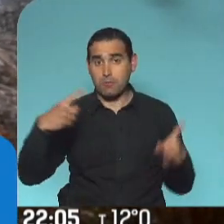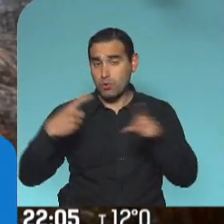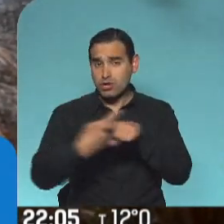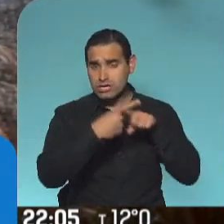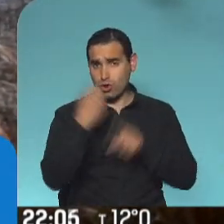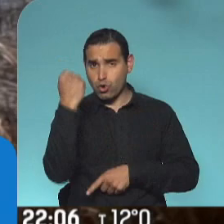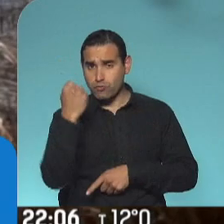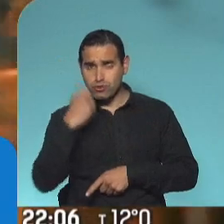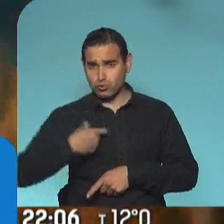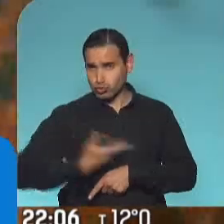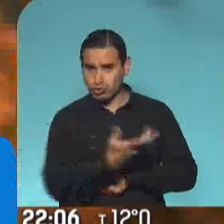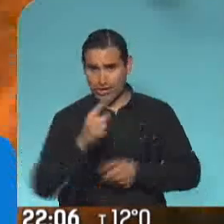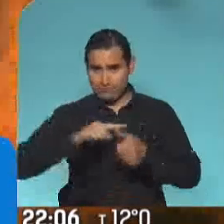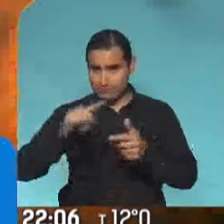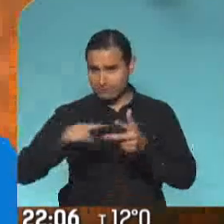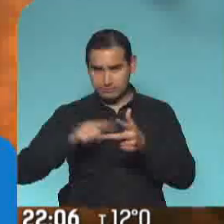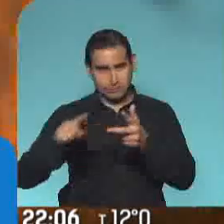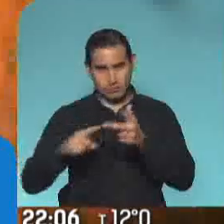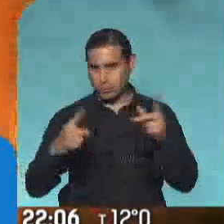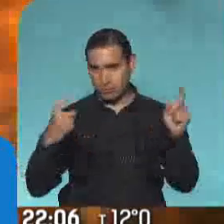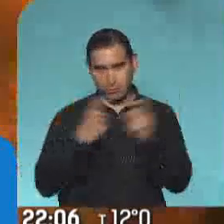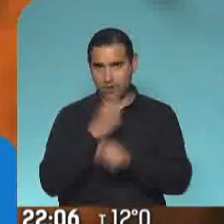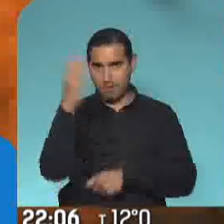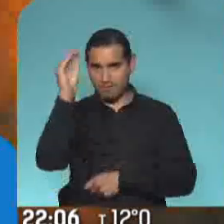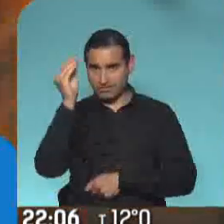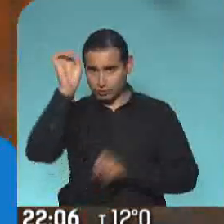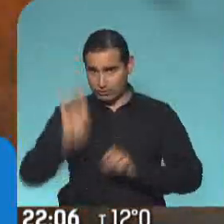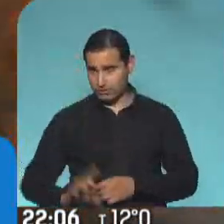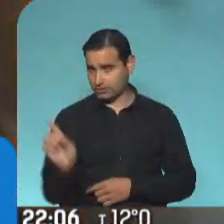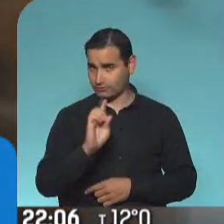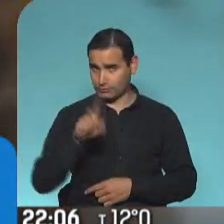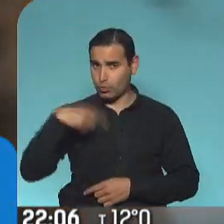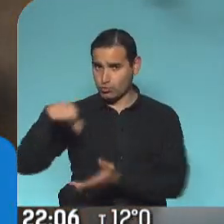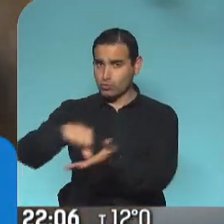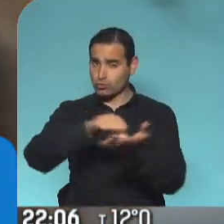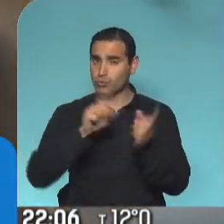políticas, económicas y sociales exceden las fronteras brasileñas.